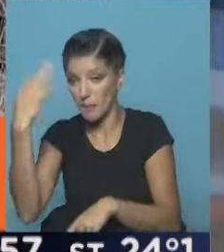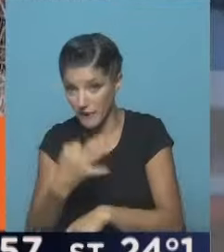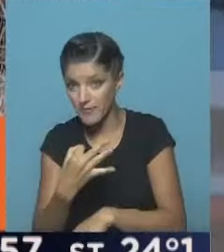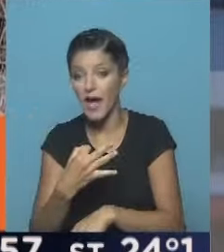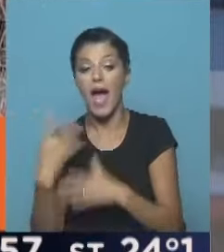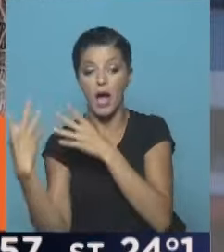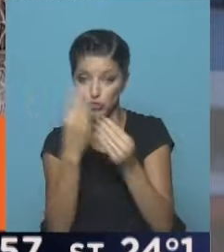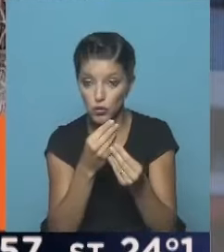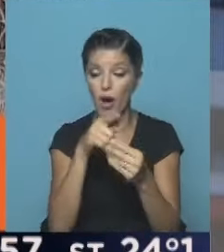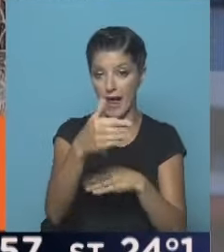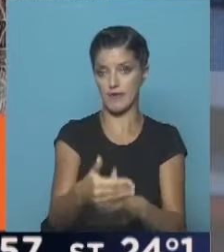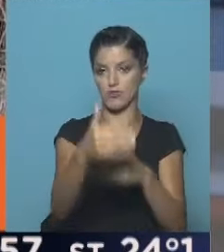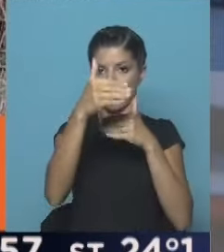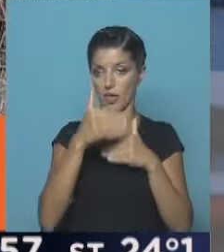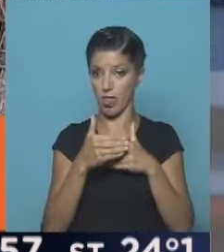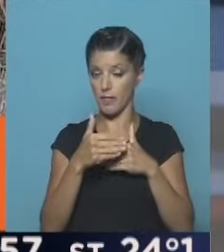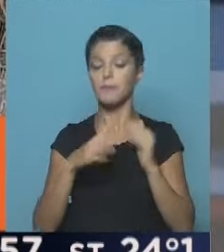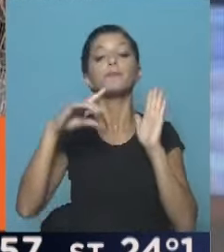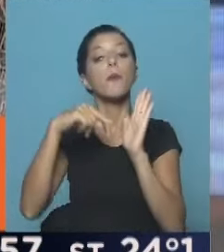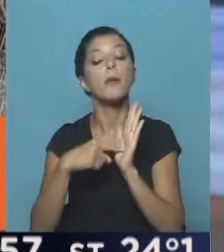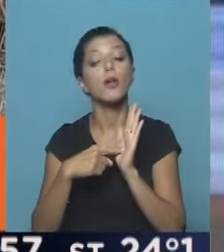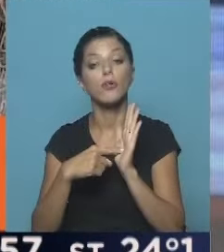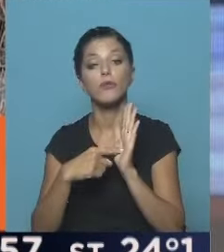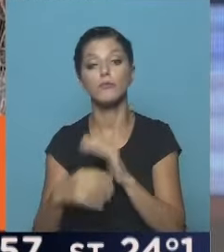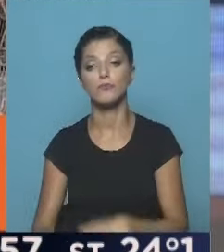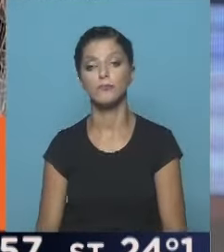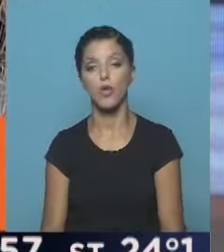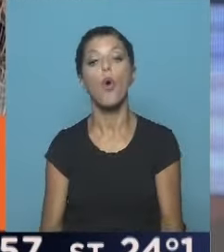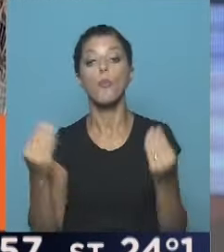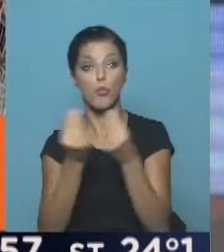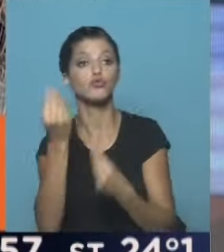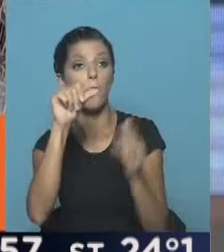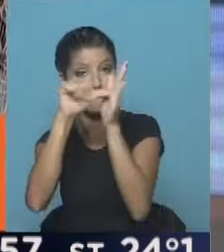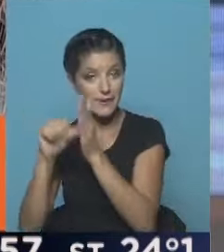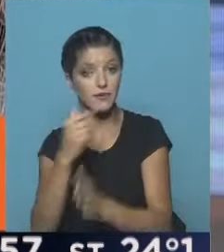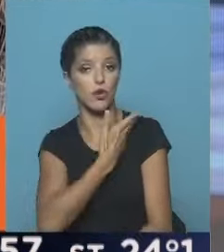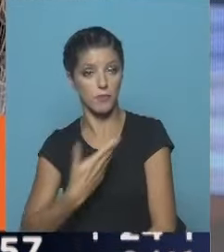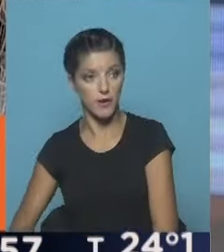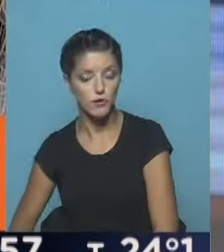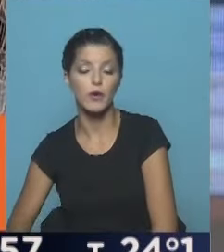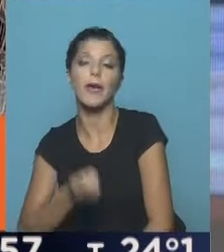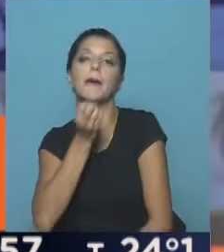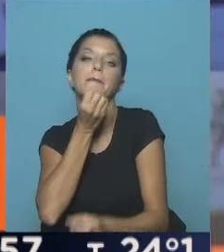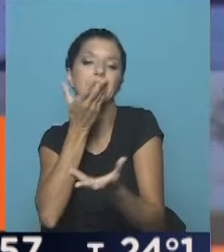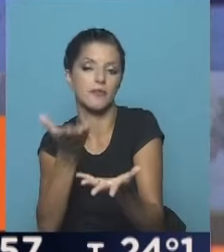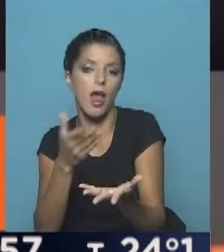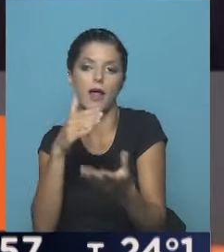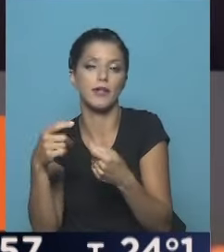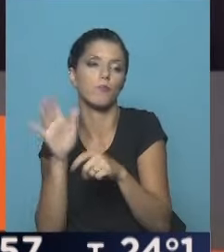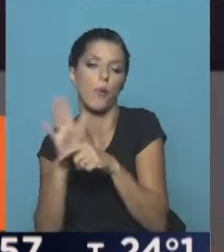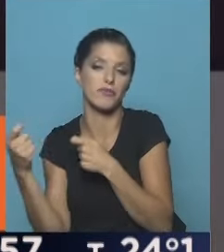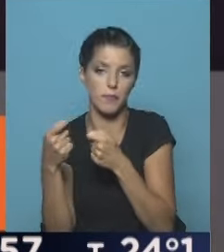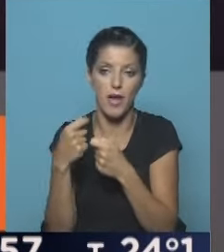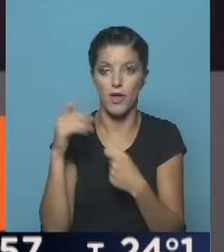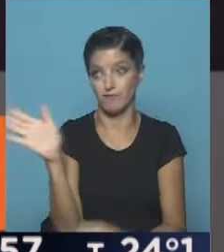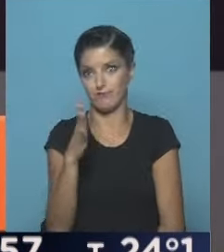efecto. Lo que sí, la conclusión es que muchos de los gobiernos que presionaron, se expresaron, van a estar bastante satisfechos por decir,